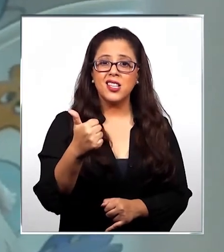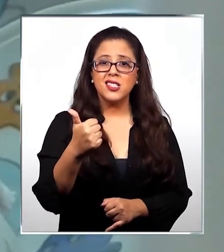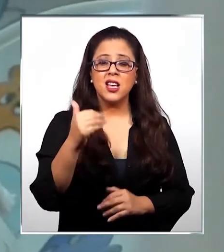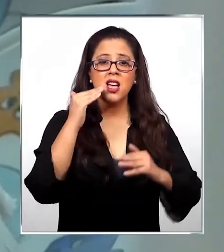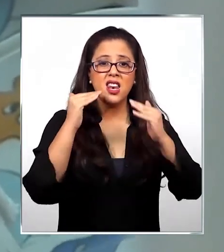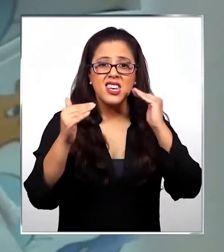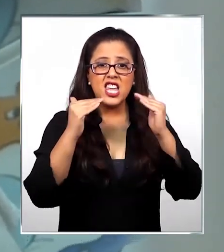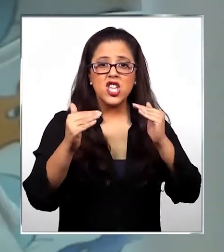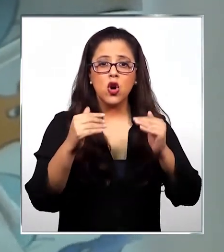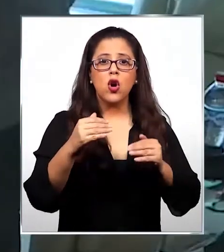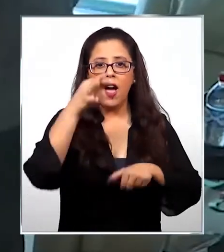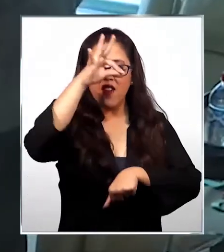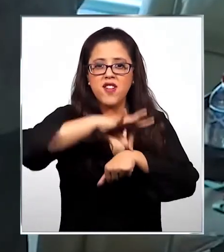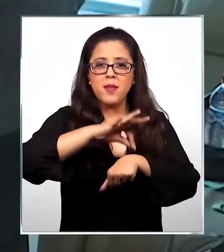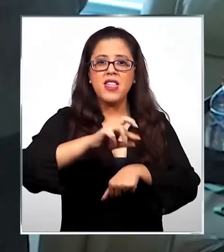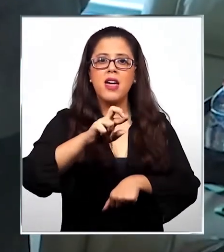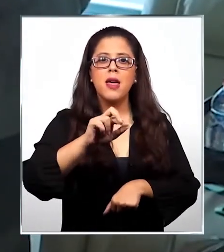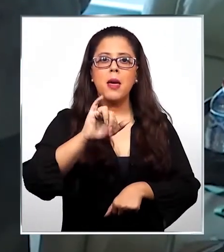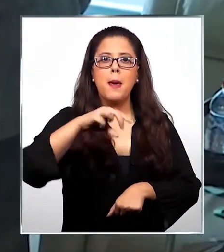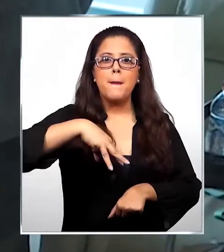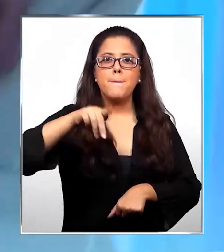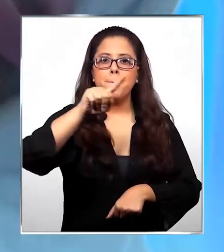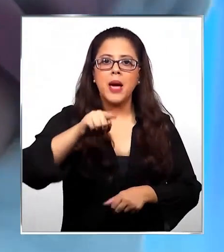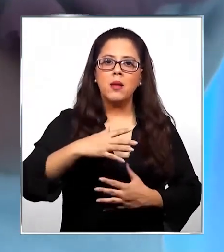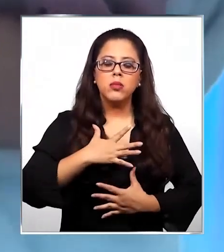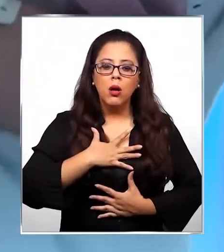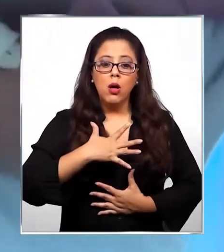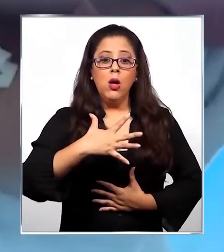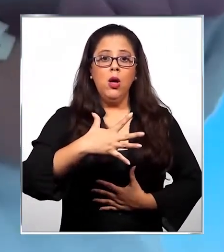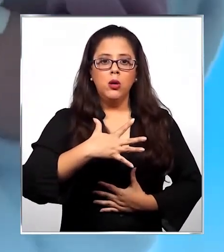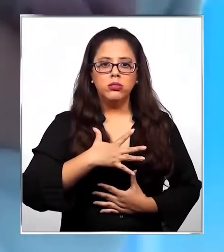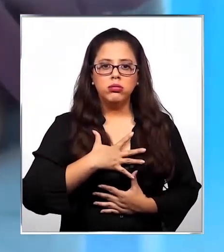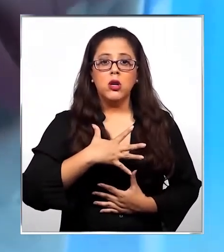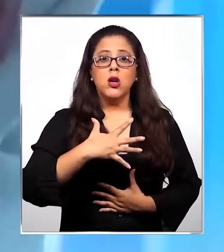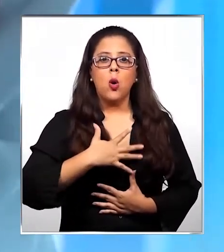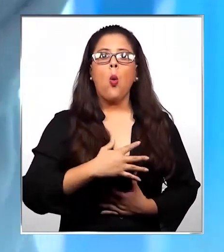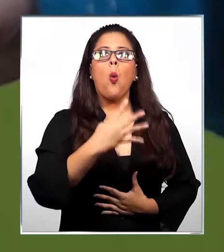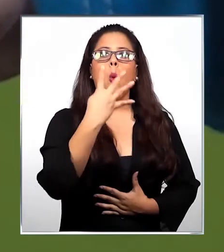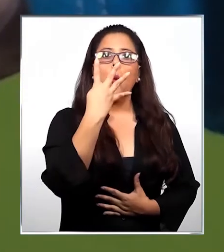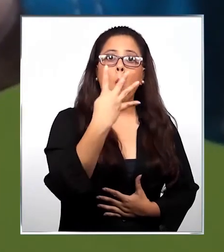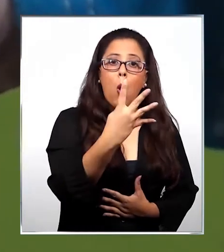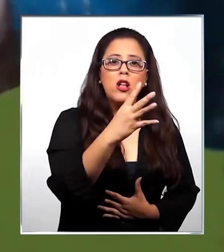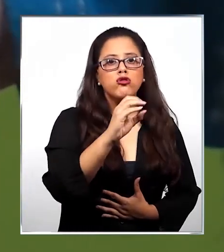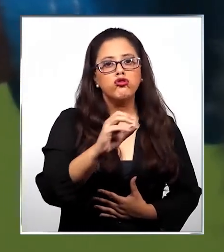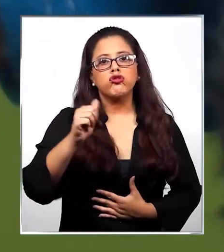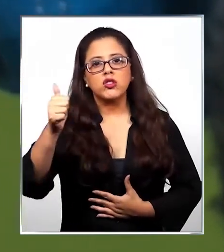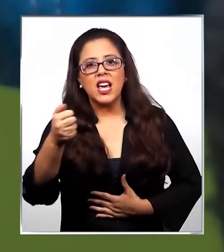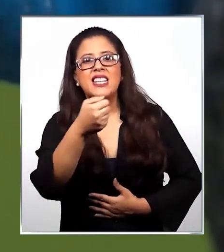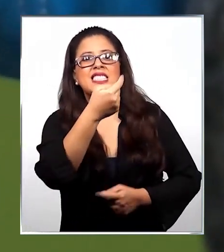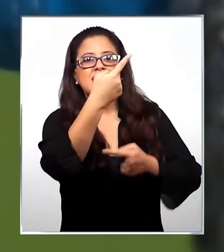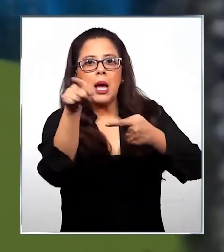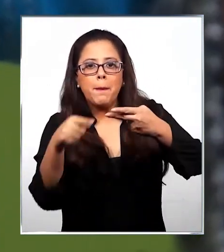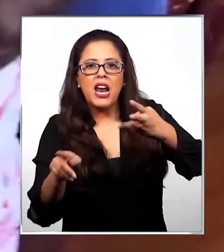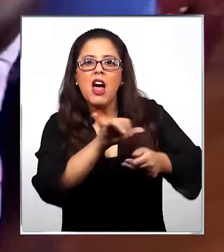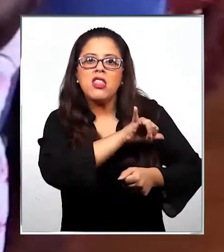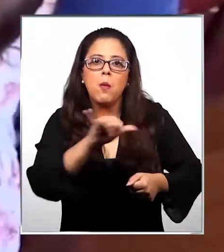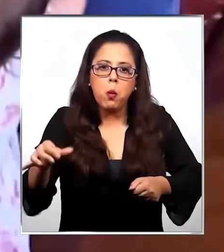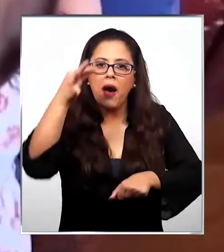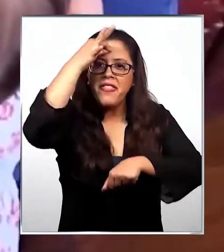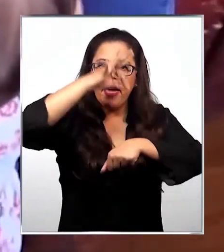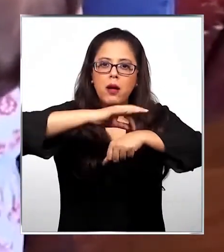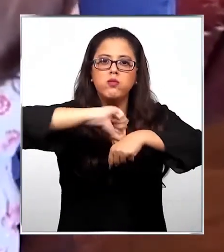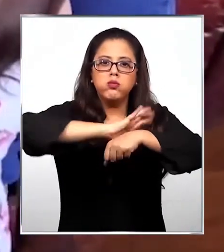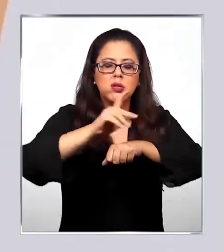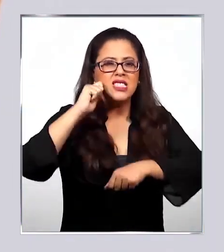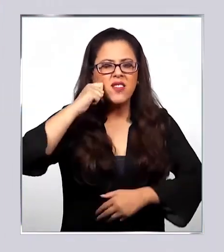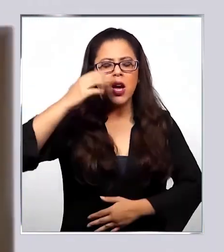niños y niñas con PIMS, el síndrome inflamatorio que se produce 4 o 6 semanas después de que se contagian de COVID-19 y